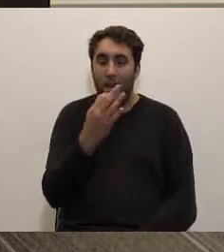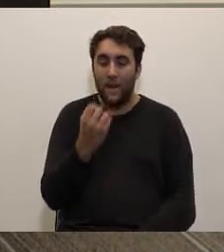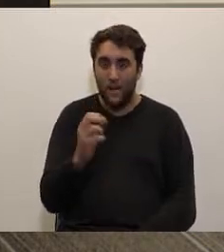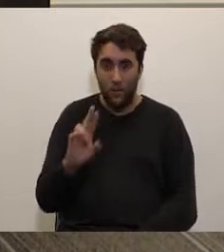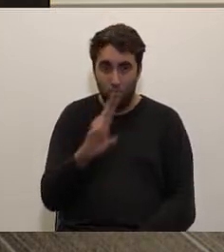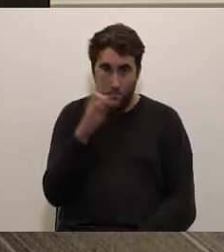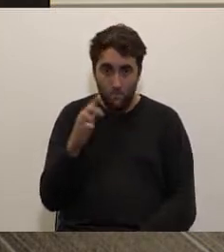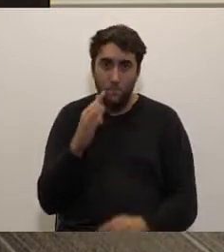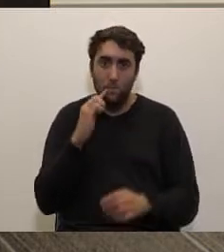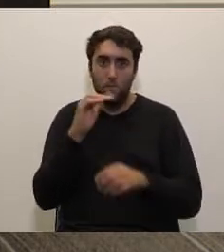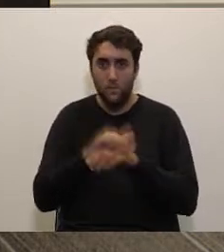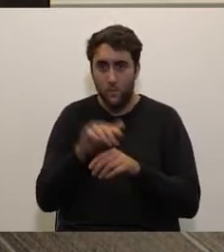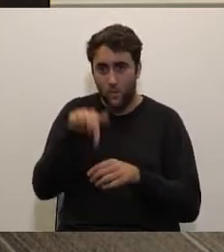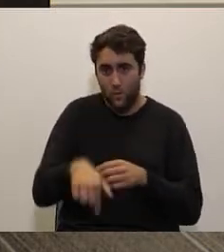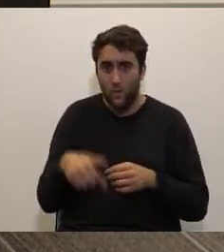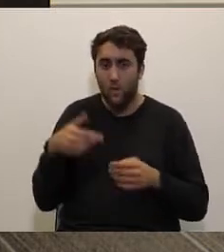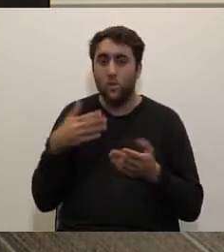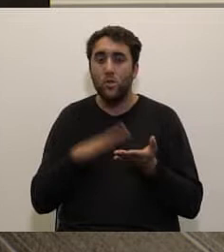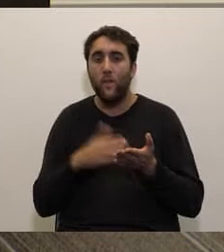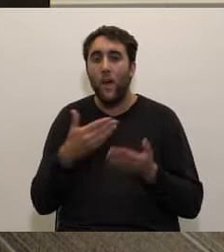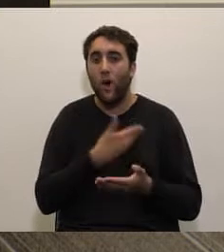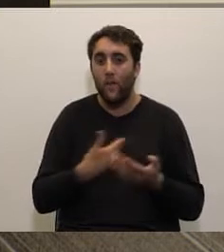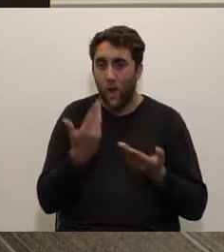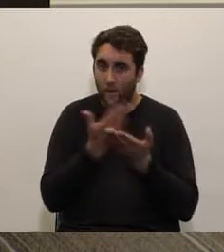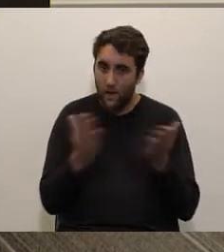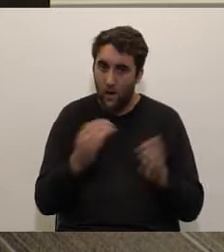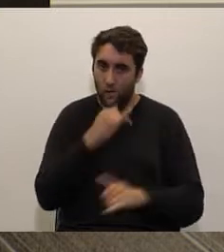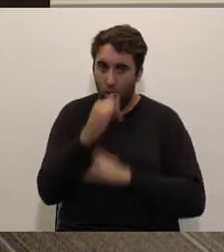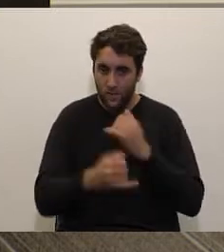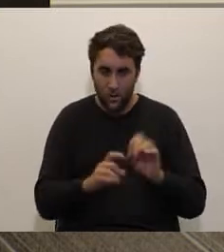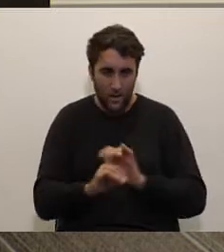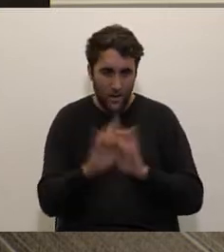organización de la sociedad civil que trabaja en temas de gobierno abierto, datos abiertos, tecnología